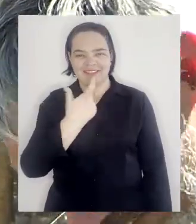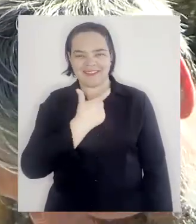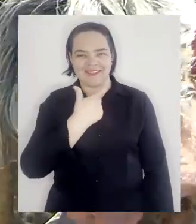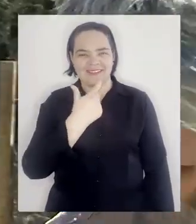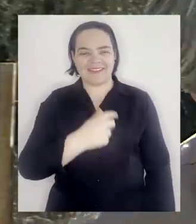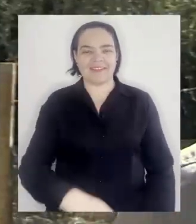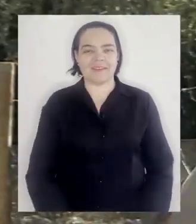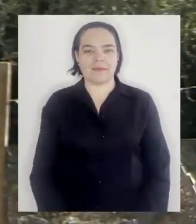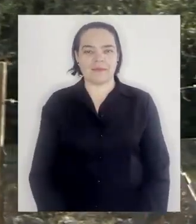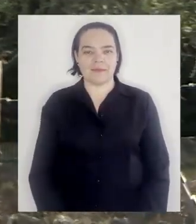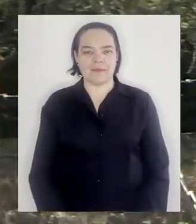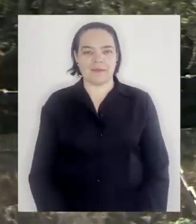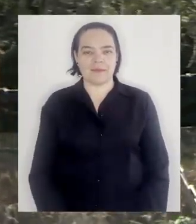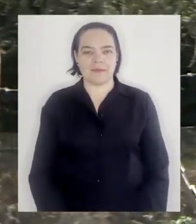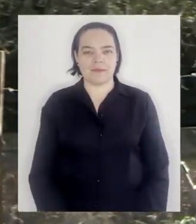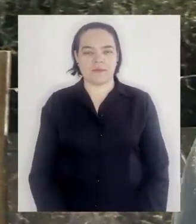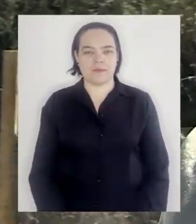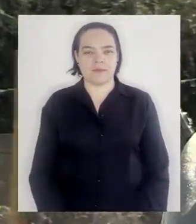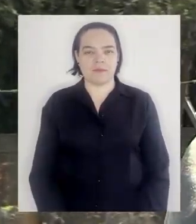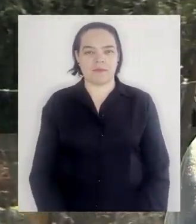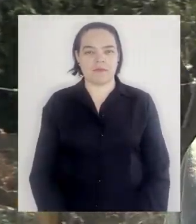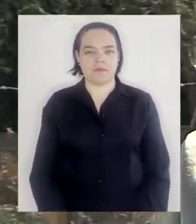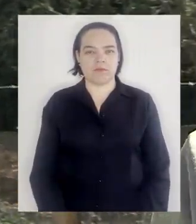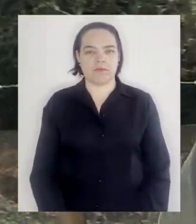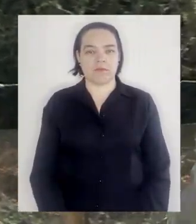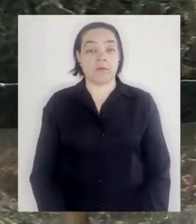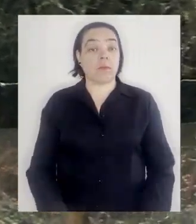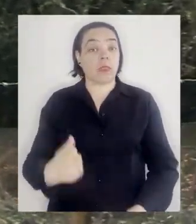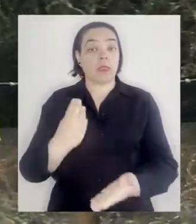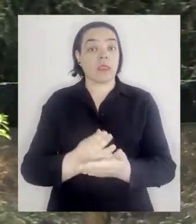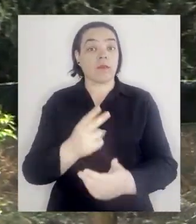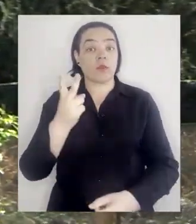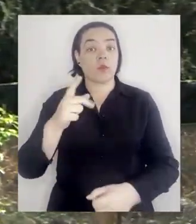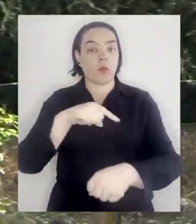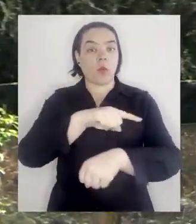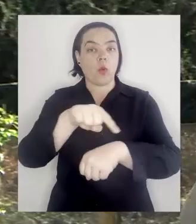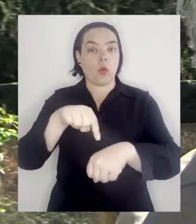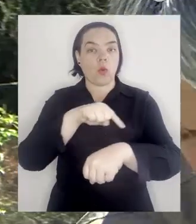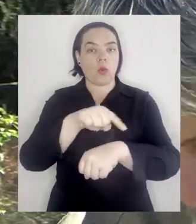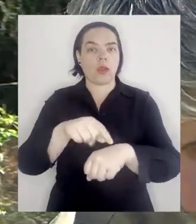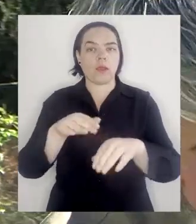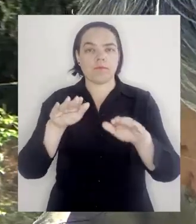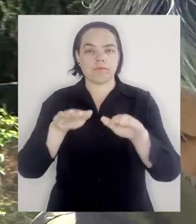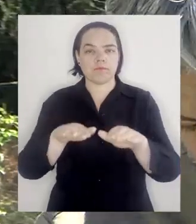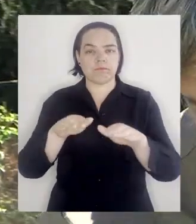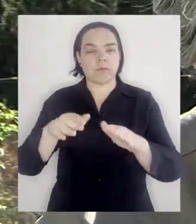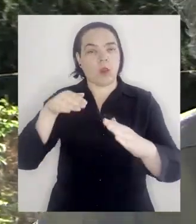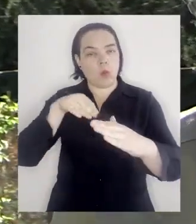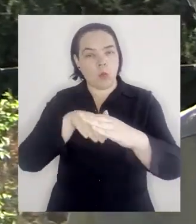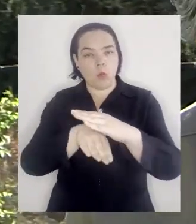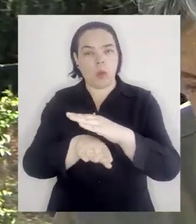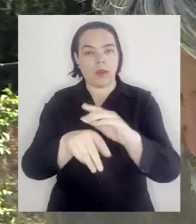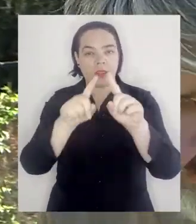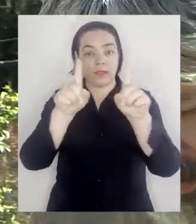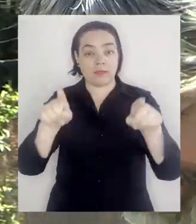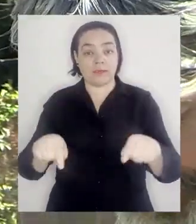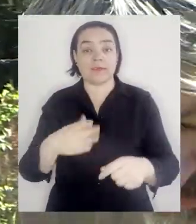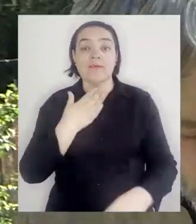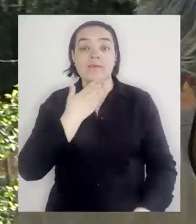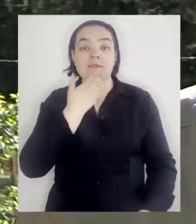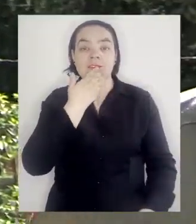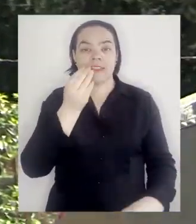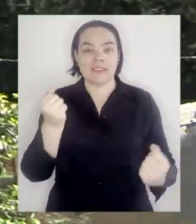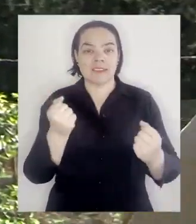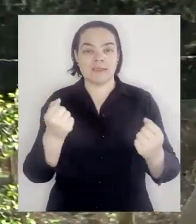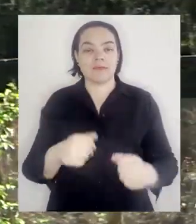Dice que hay que dejarlo por lo menos reposar unas dos horas en el refrigerador, en la nevera, sí. ¿No es cierto? Y luego